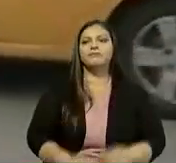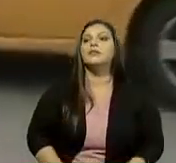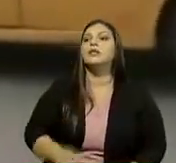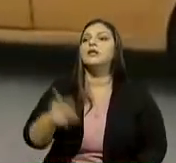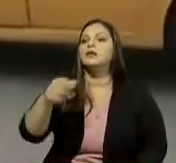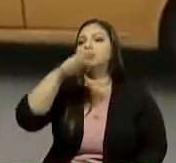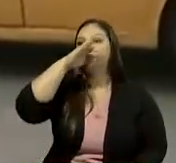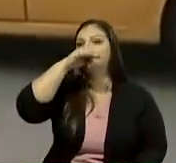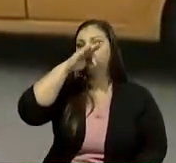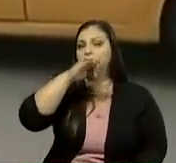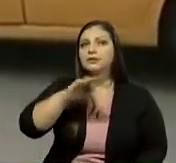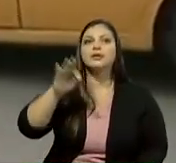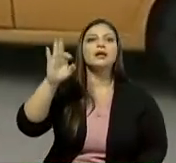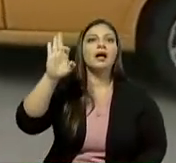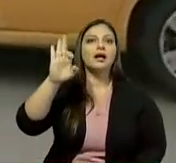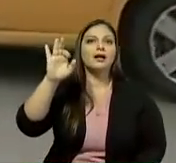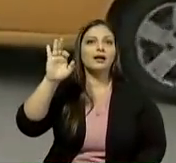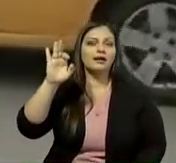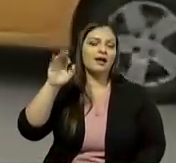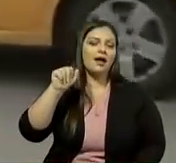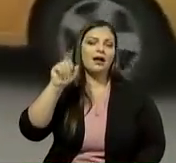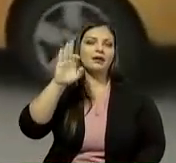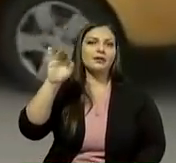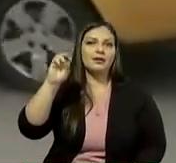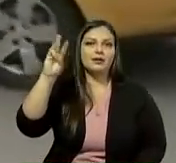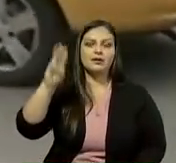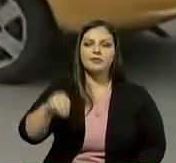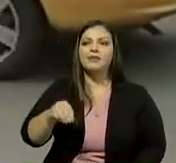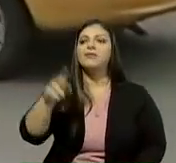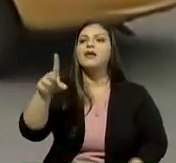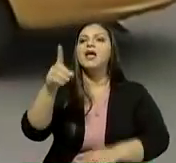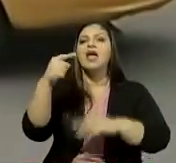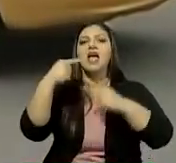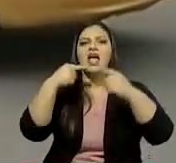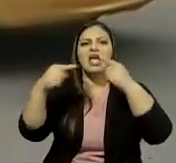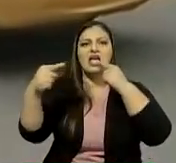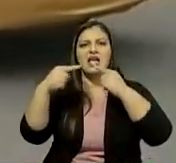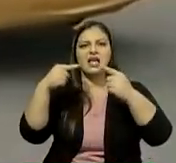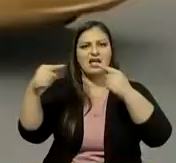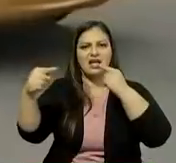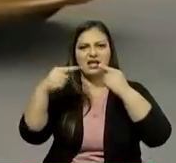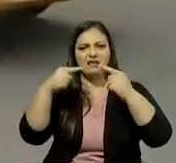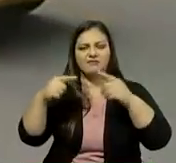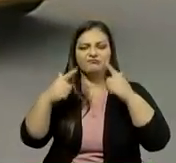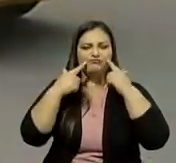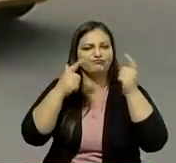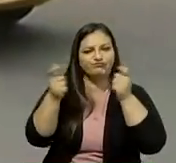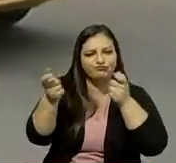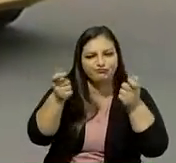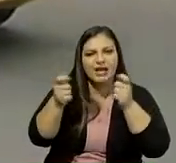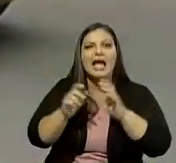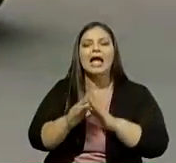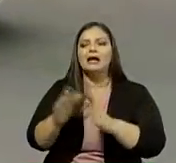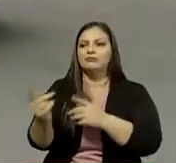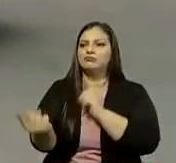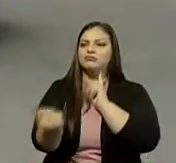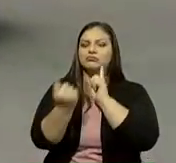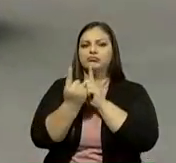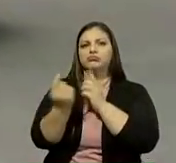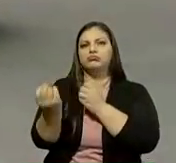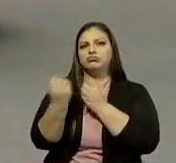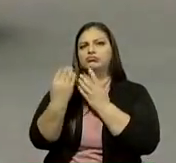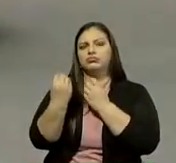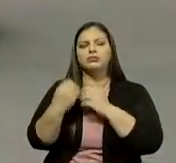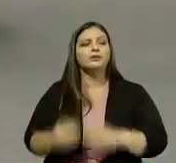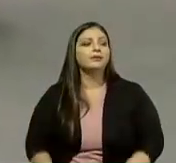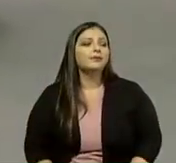ingeniero freddy granda y él señaló que el motivo por la ausencia de las señalizaciones de tránsito se